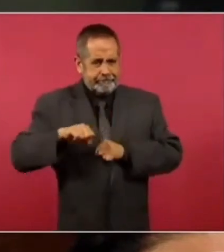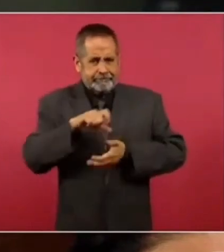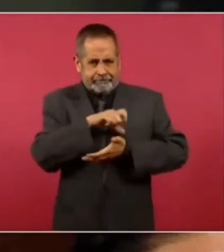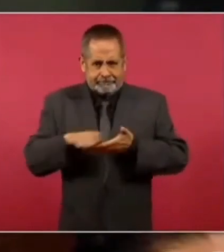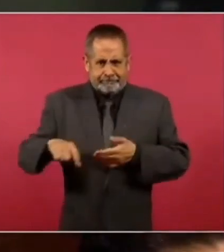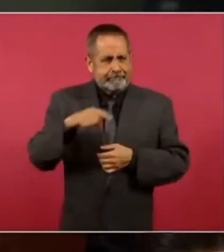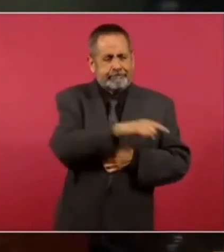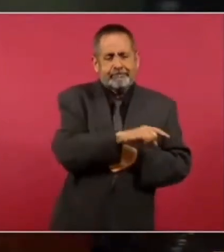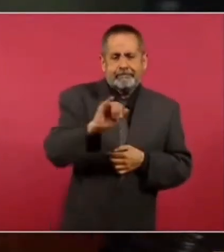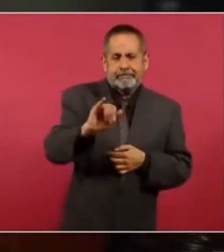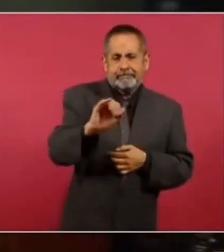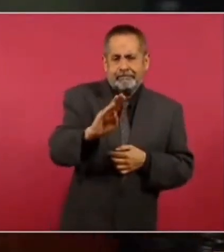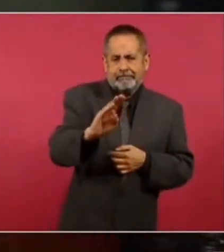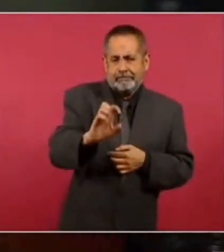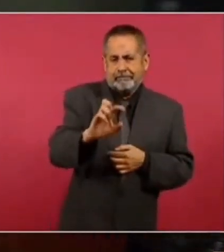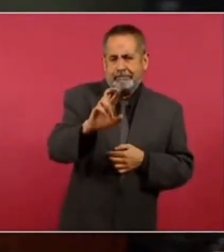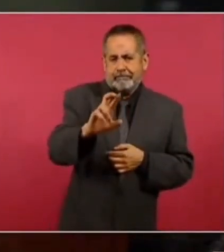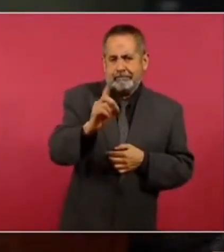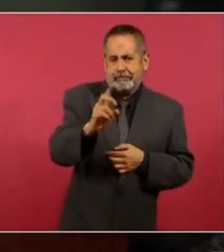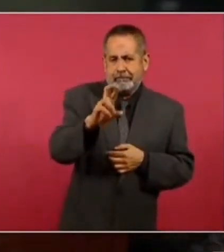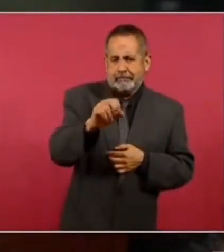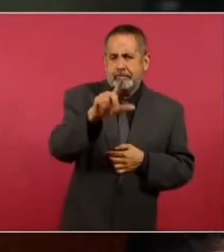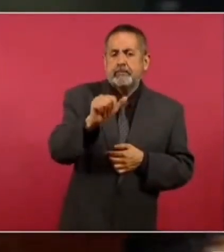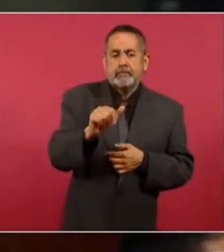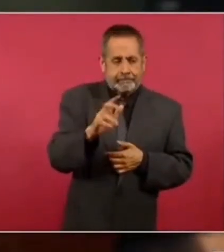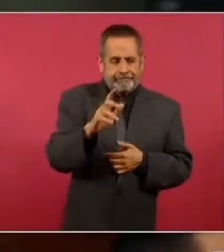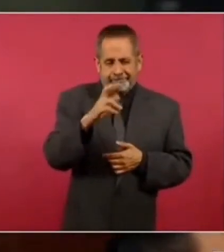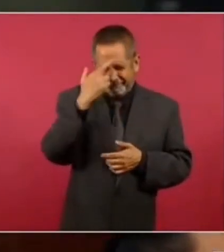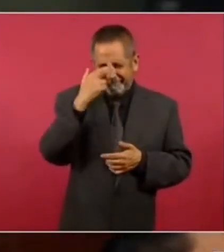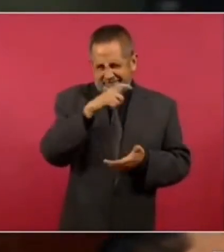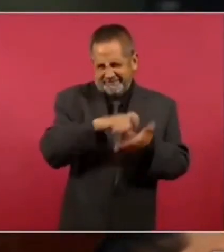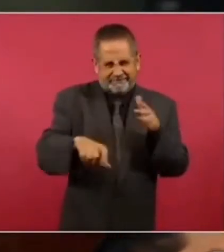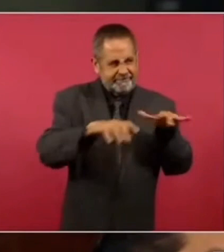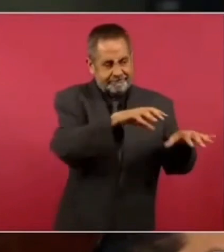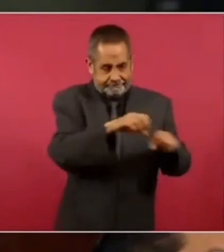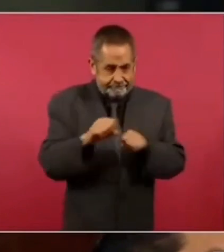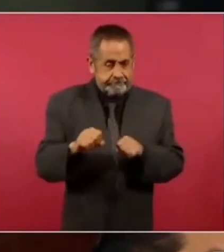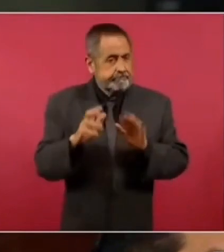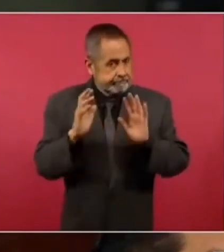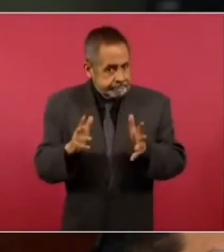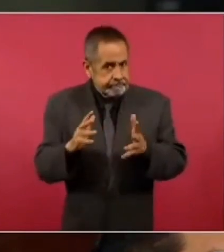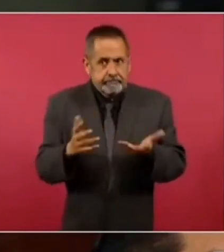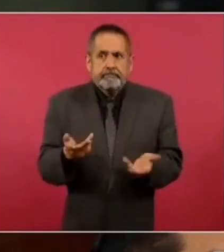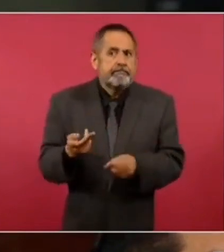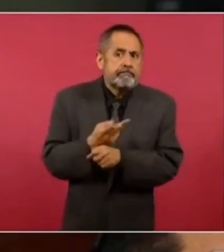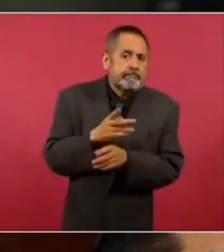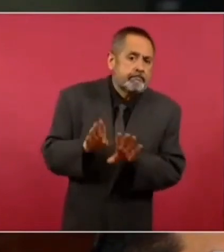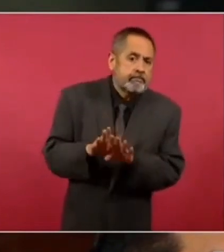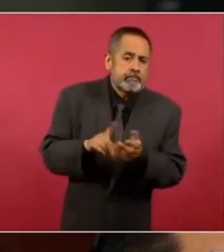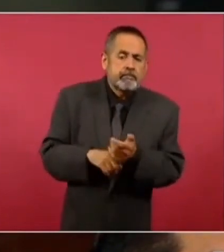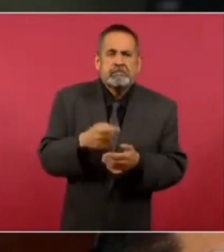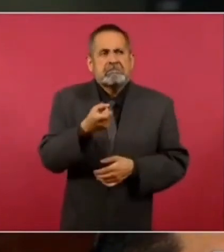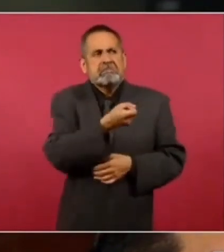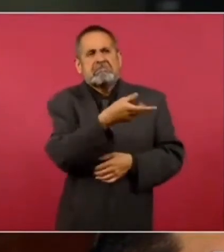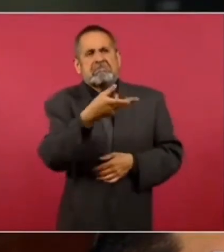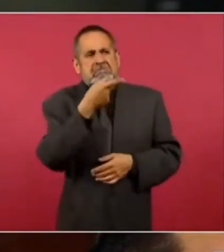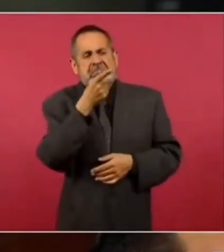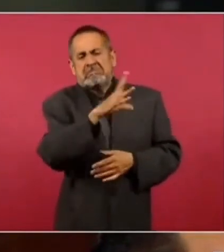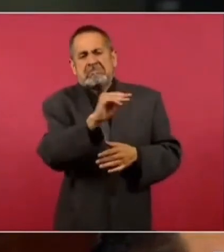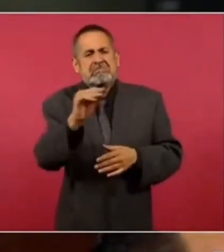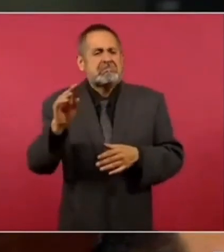encuentra esta compra? Preguntarle por qué se habla de que la adquisición de estas